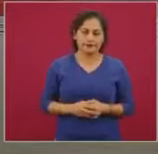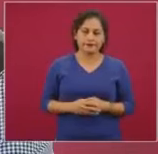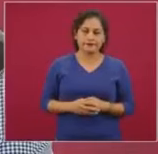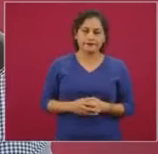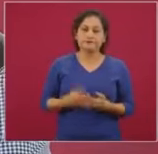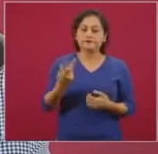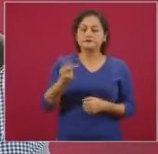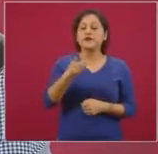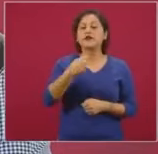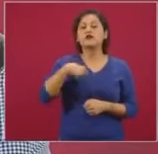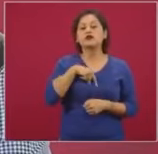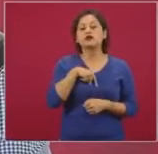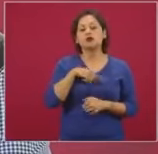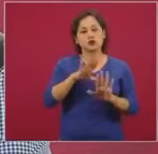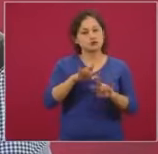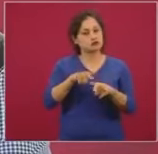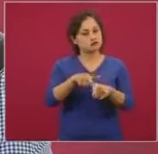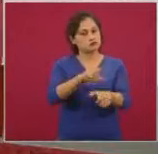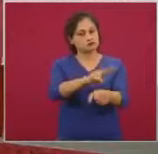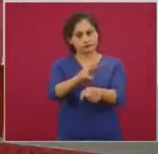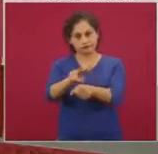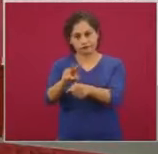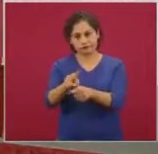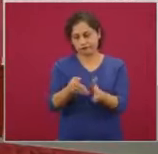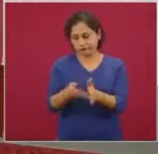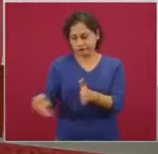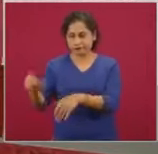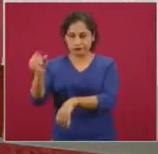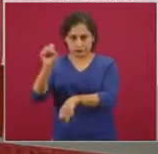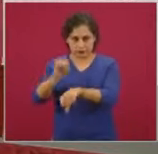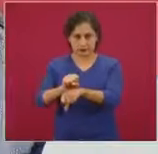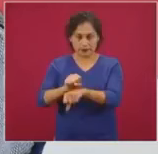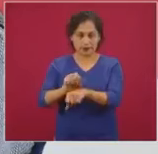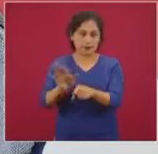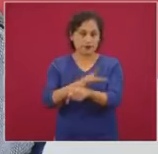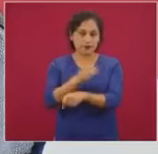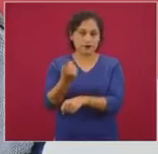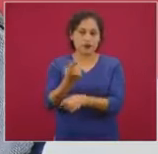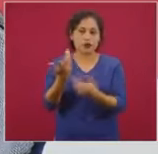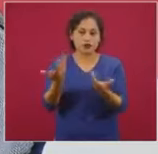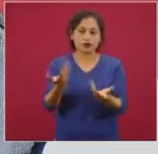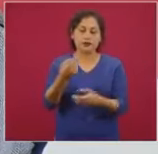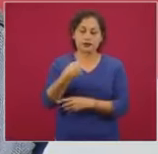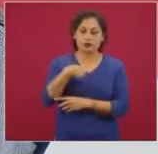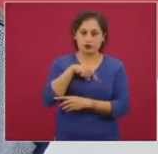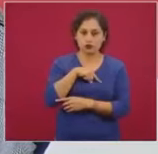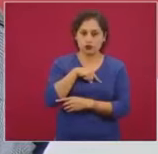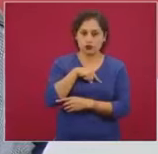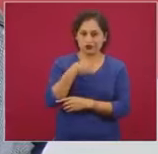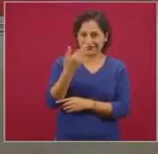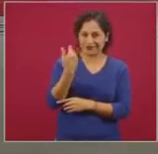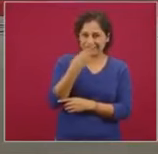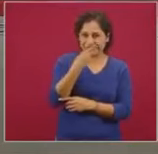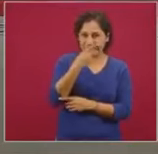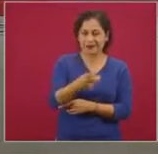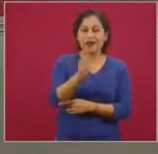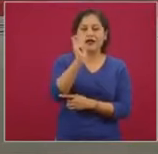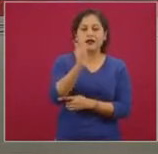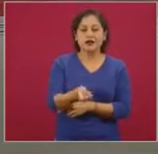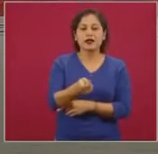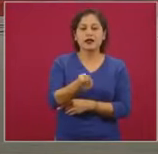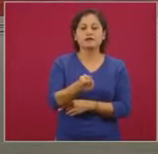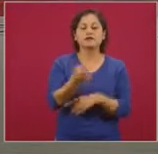del comportamiento de esta semana en función también de que estamos como decíamos al principio, iniciando con una disminución de